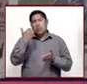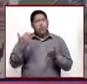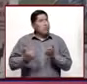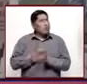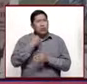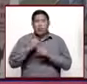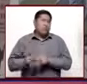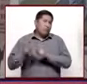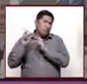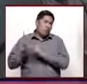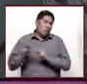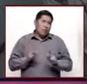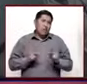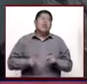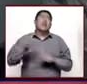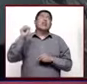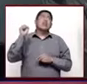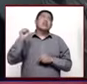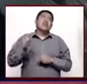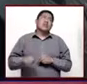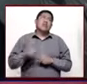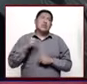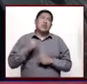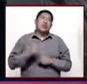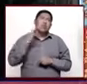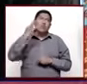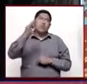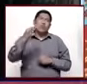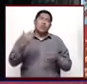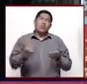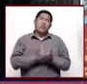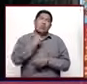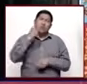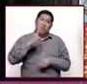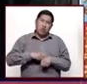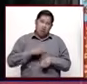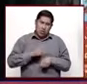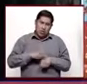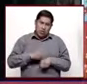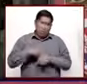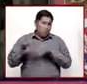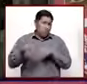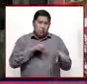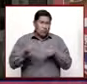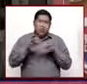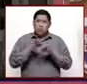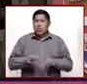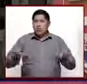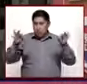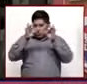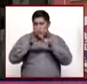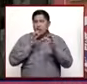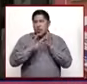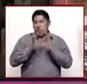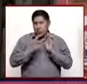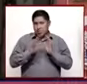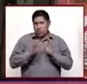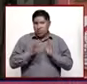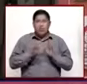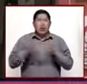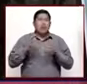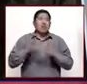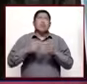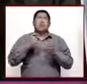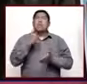estar preparados para esos cambios. Hay que ir con los nuevos tiempos, ¿no? Eso también es verdad, y hay que tomar en cuenta lo que acabamos de escuchar,